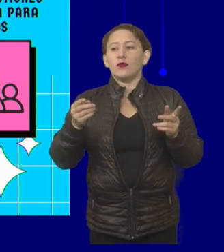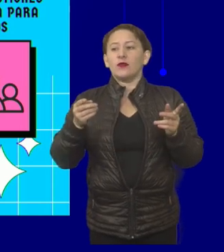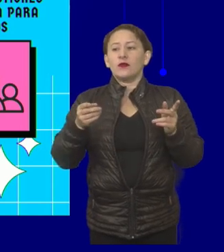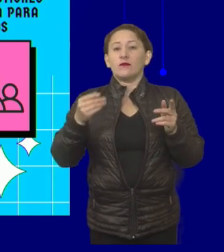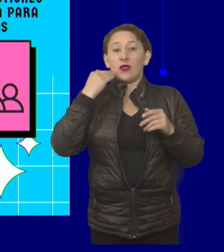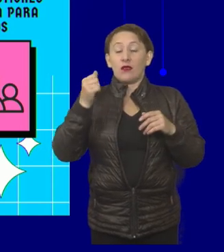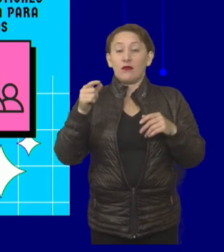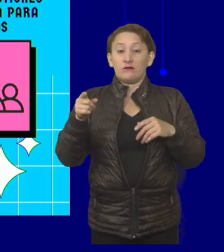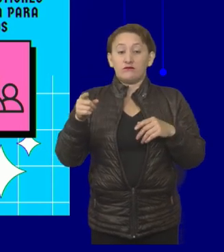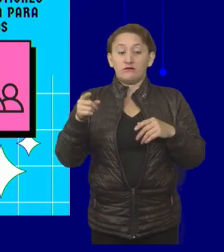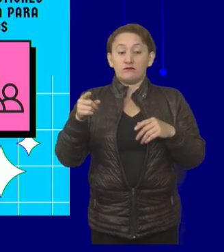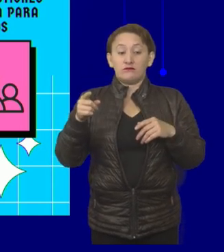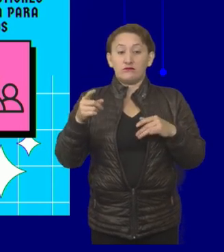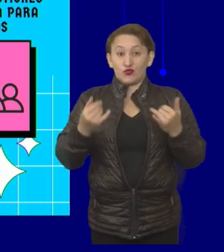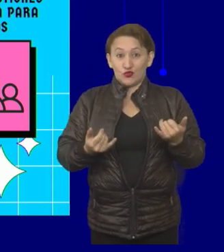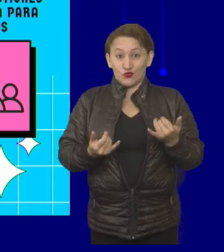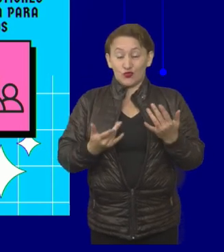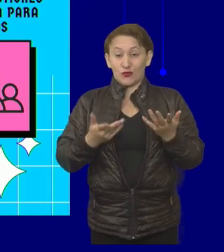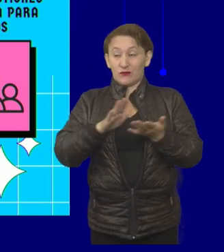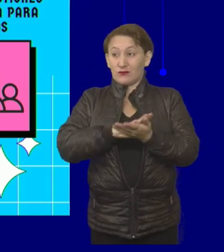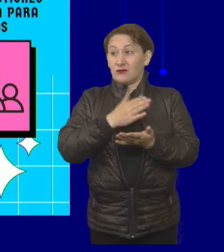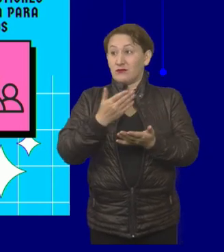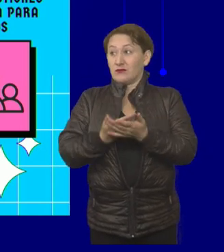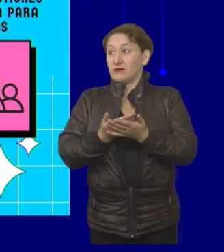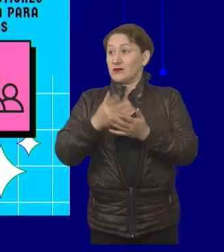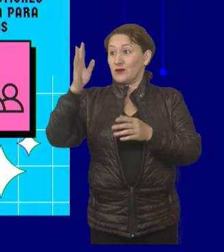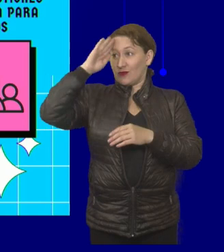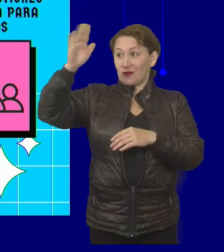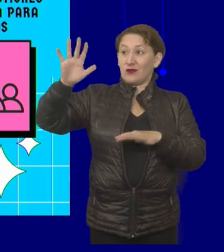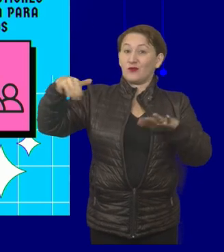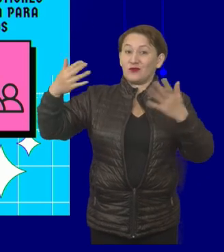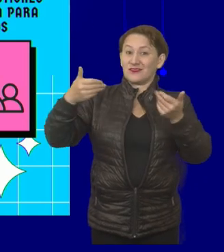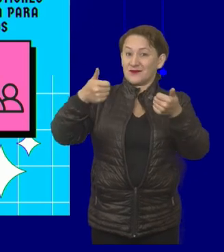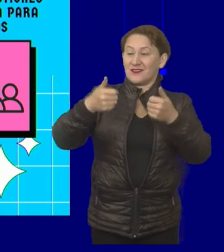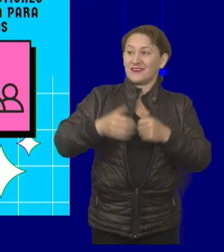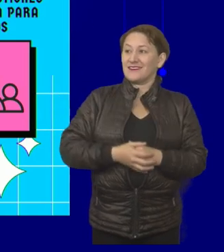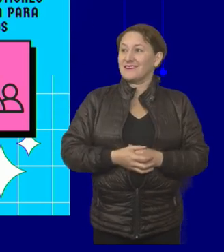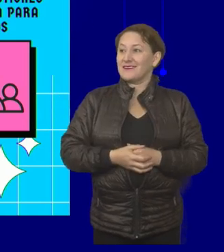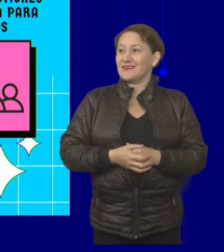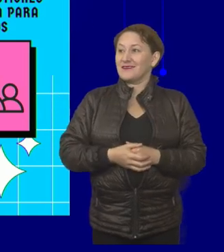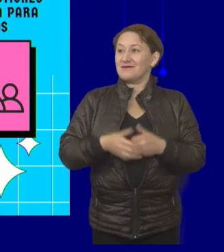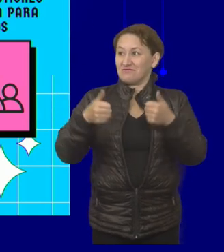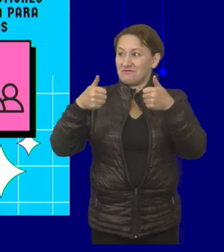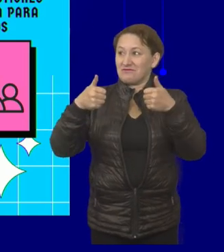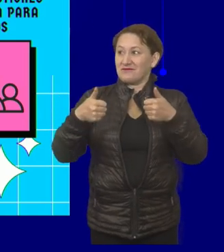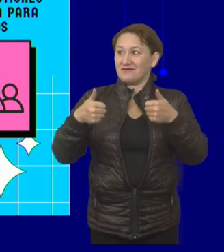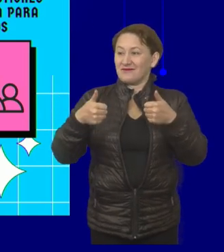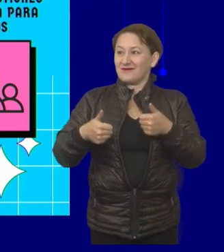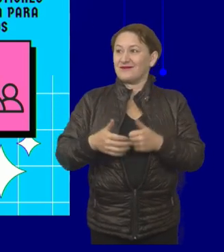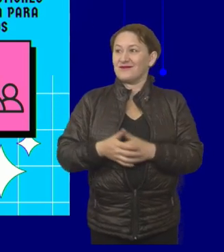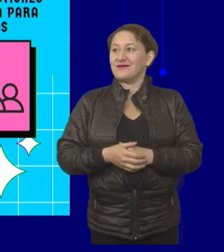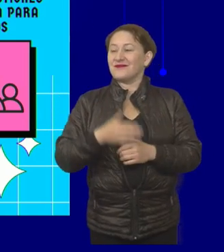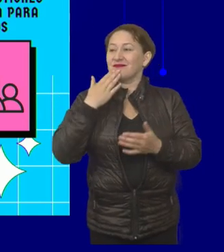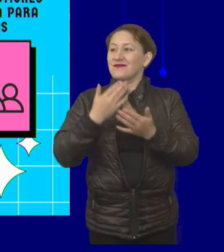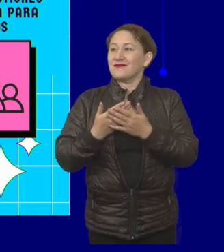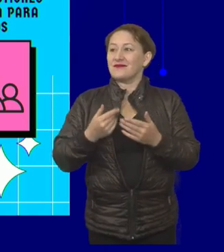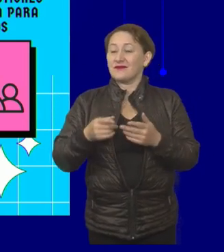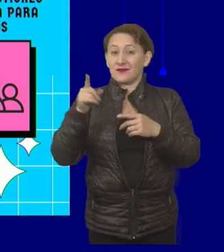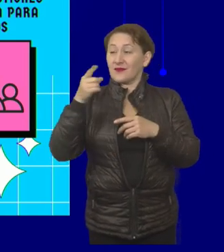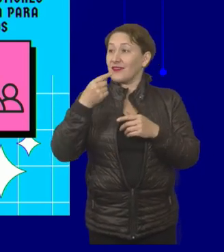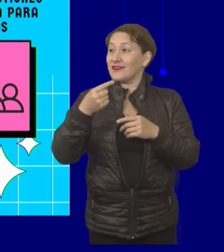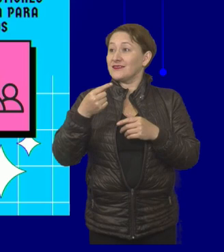bueno, la señora que nos está haciendo la traducción, hola, ¿cómo estás? Muy bien, bien, gracias.